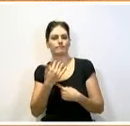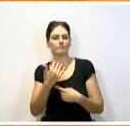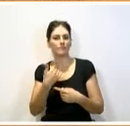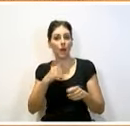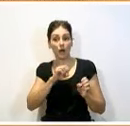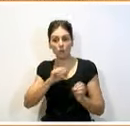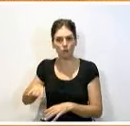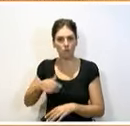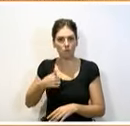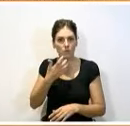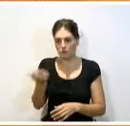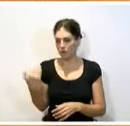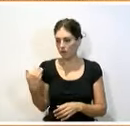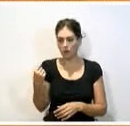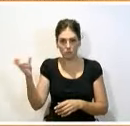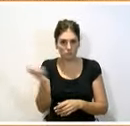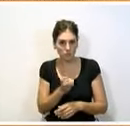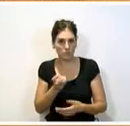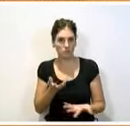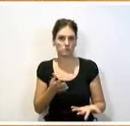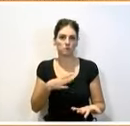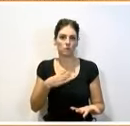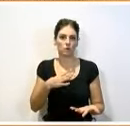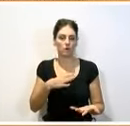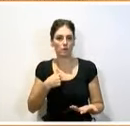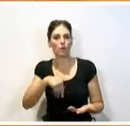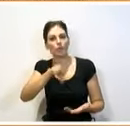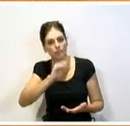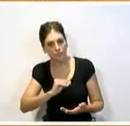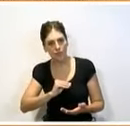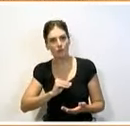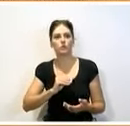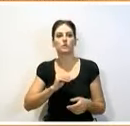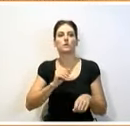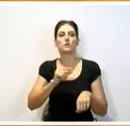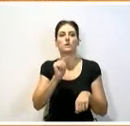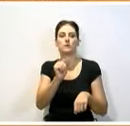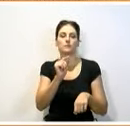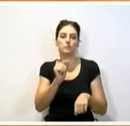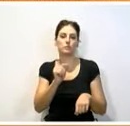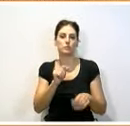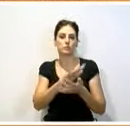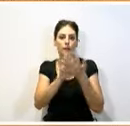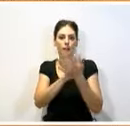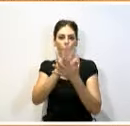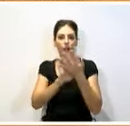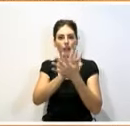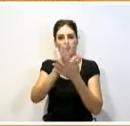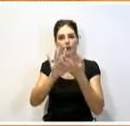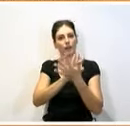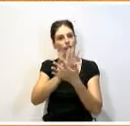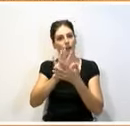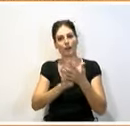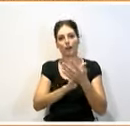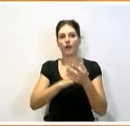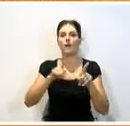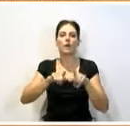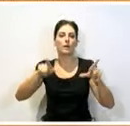llegar, por Dios bendito, por Dios bendito. O sea, yo entiendo que tiene que ocupar minutos, yo entiendo que usted tiene que actuar de cara a su galería o a su